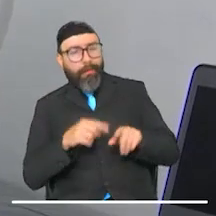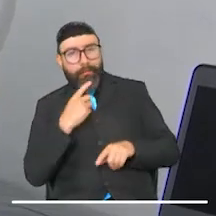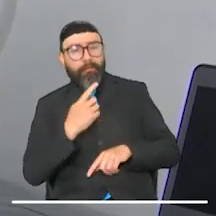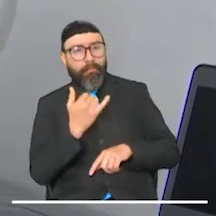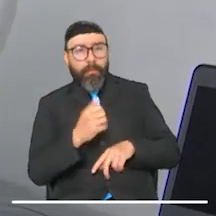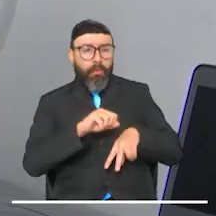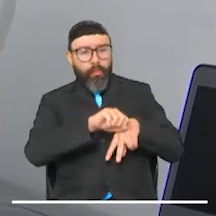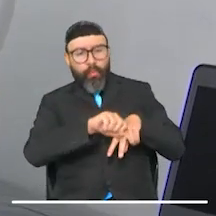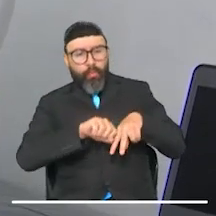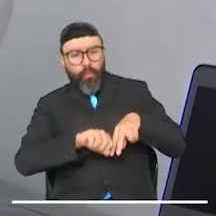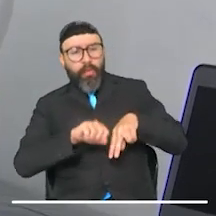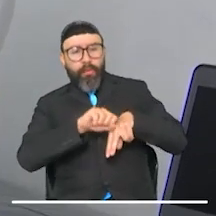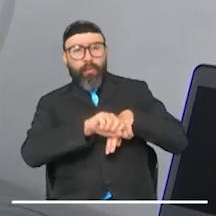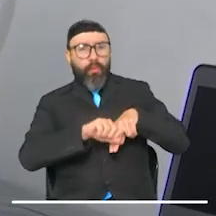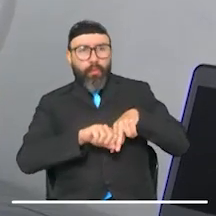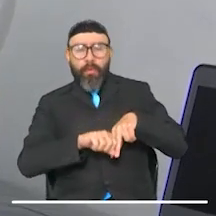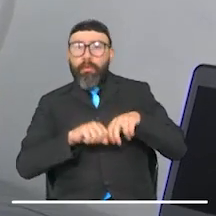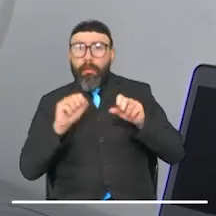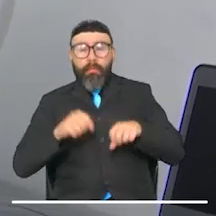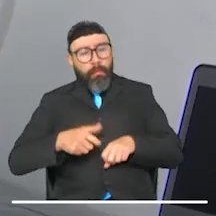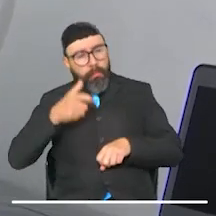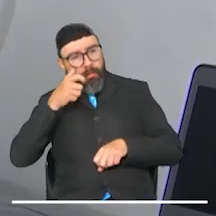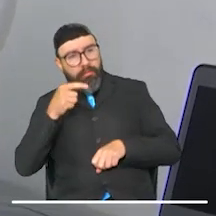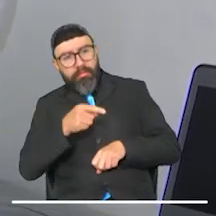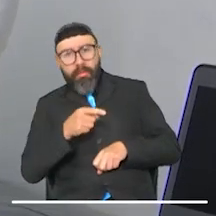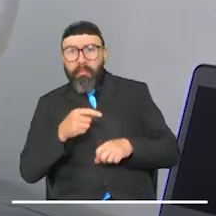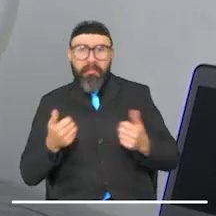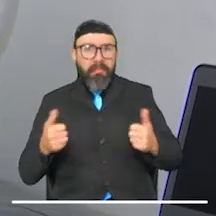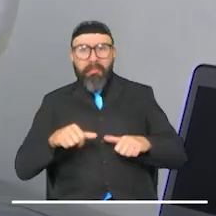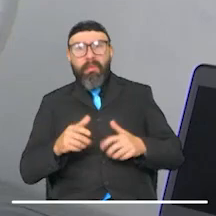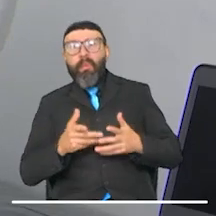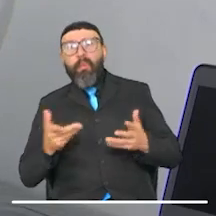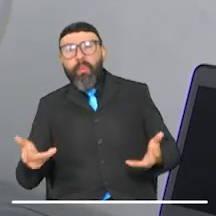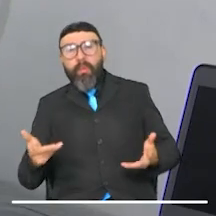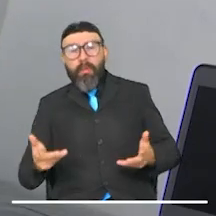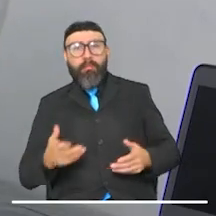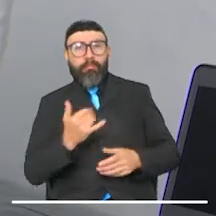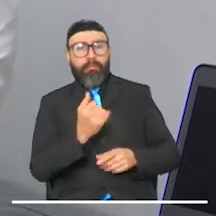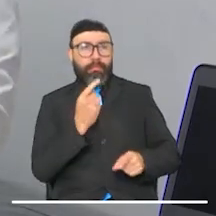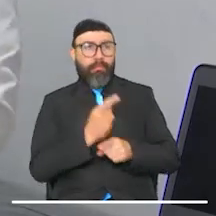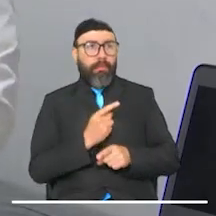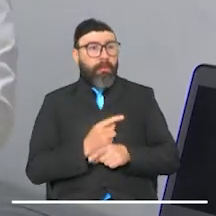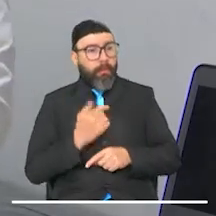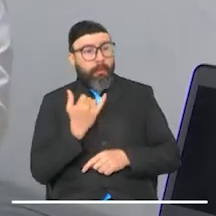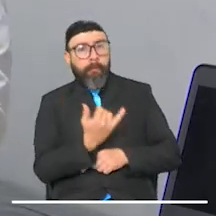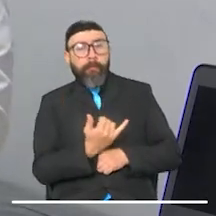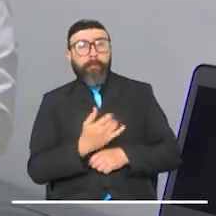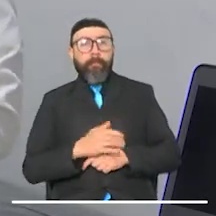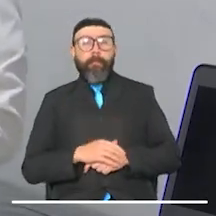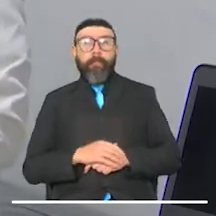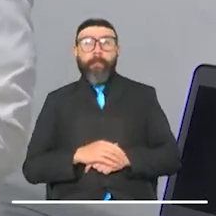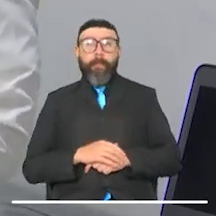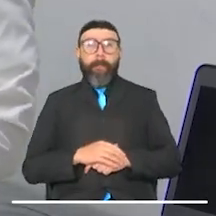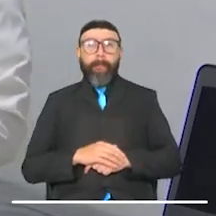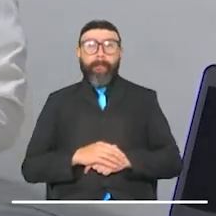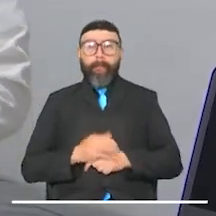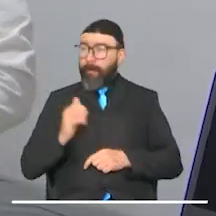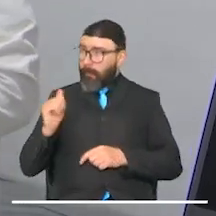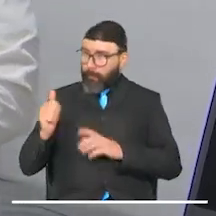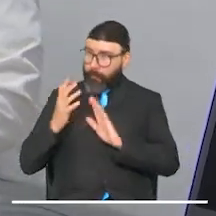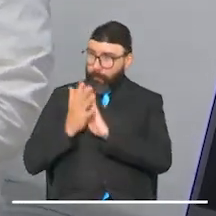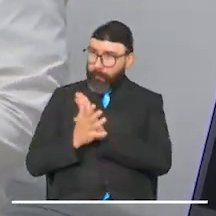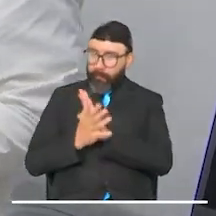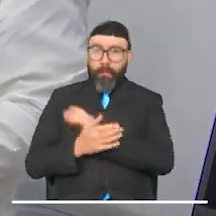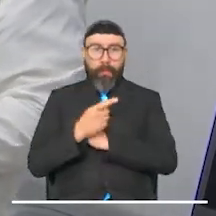que podemos evidenciar o que podemos descartar con la ecografía Doppler bien como usted dice la